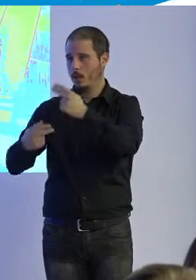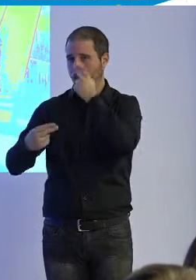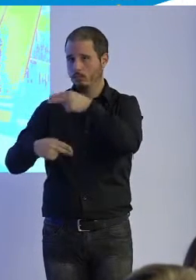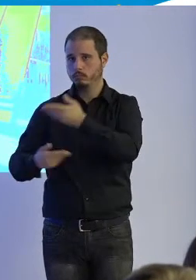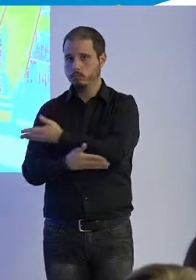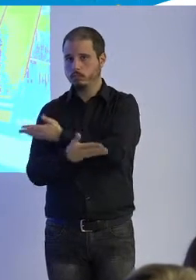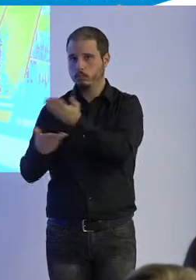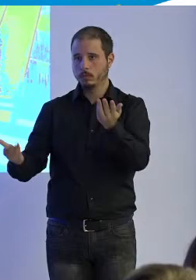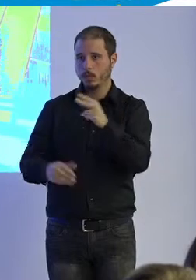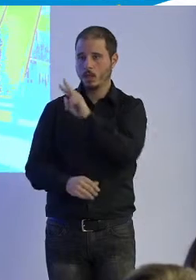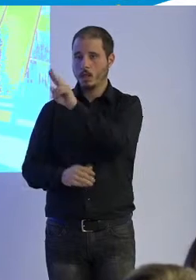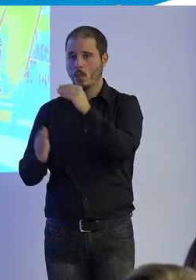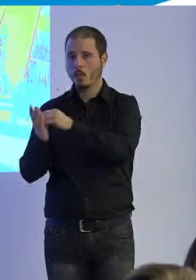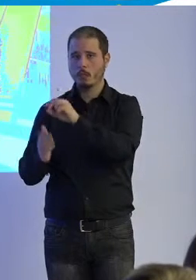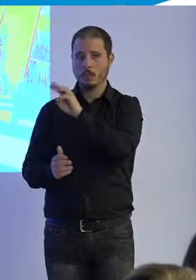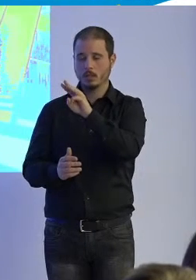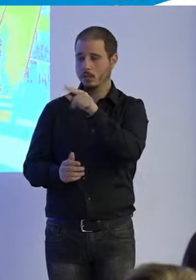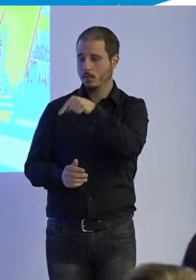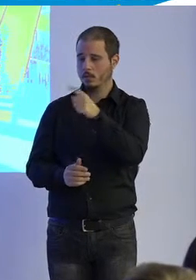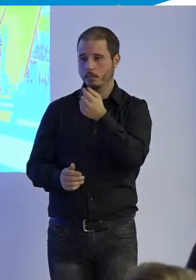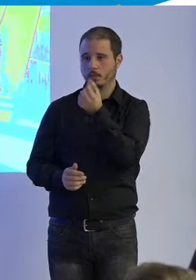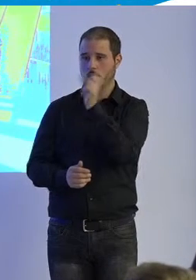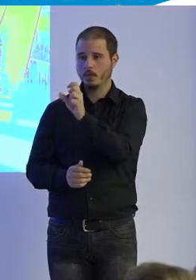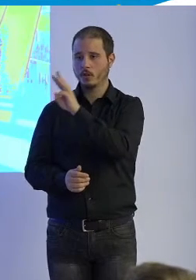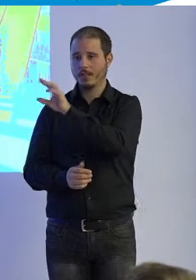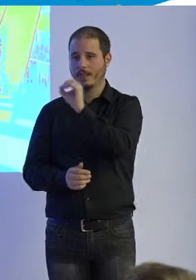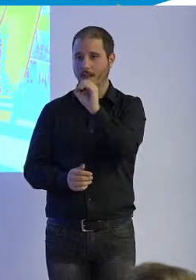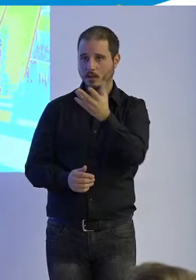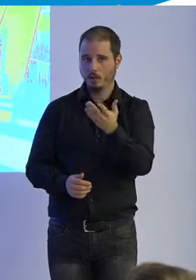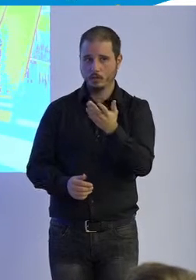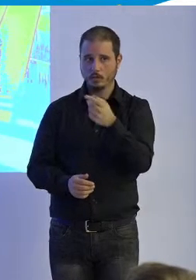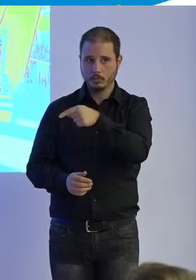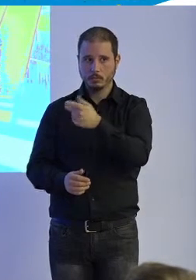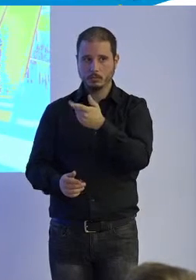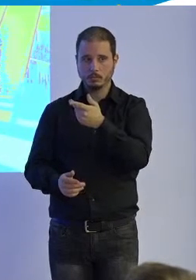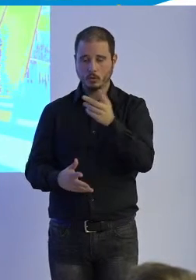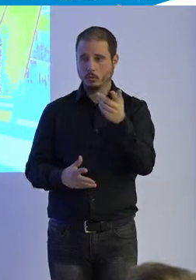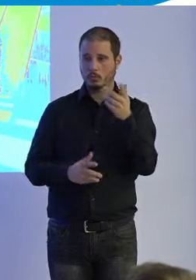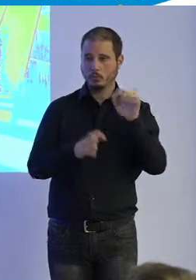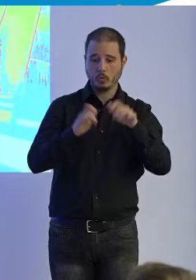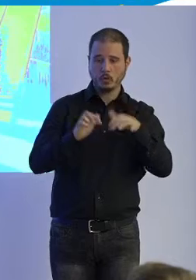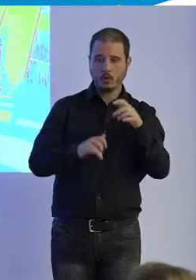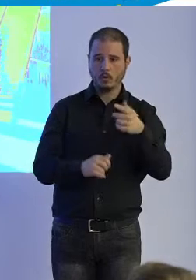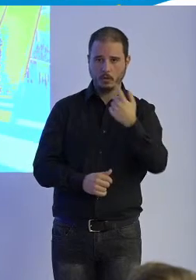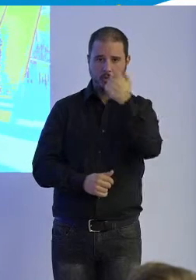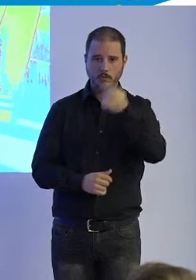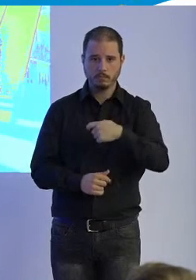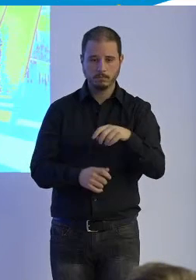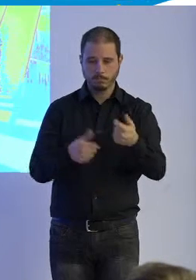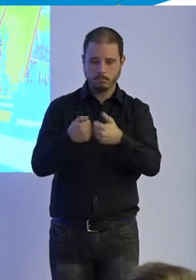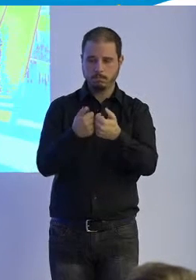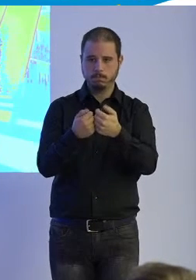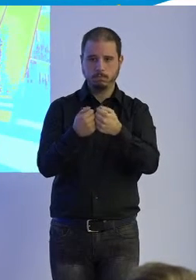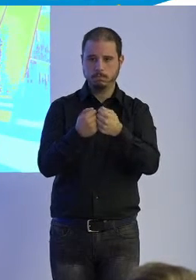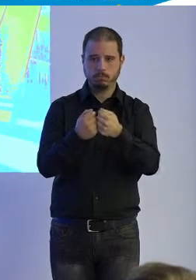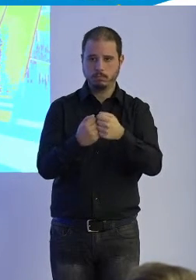2017, ya estamos hablando de los 300 euros. Un ordenador de un jugón, de un tío que se dedique a jugar de forma profesional,